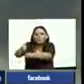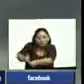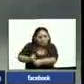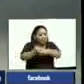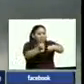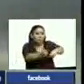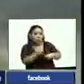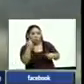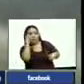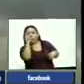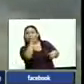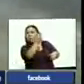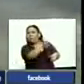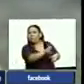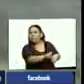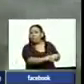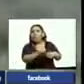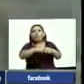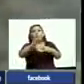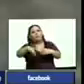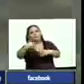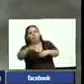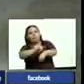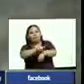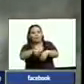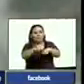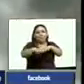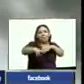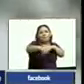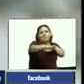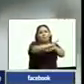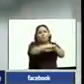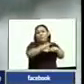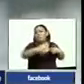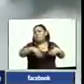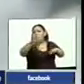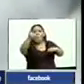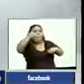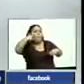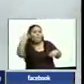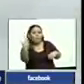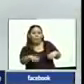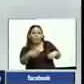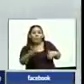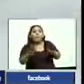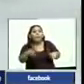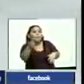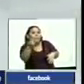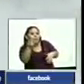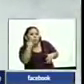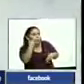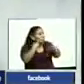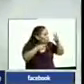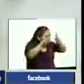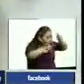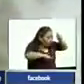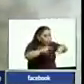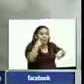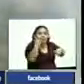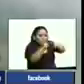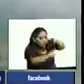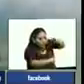irnos cuando lo vimos horas después la isla White seguía siendo demasiado peligrosa para que policías y rescatistas buscaran a los